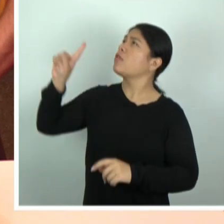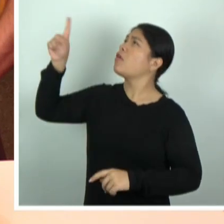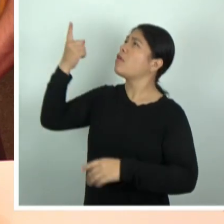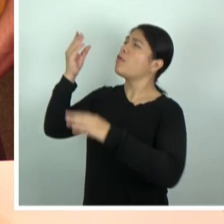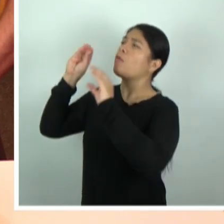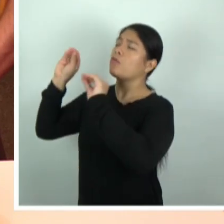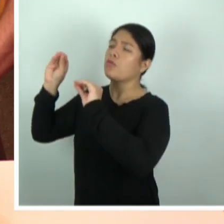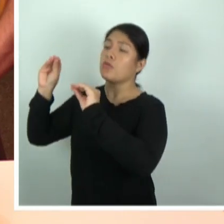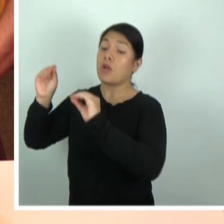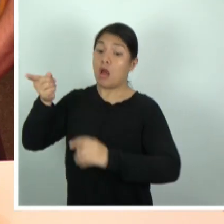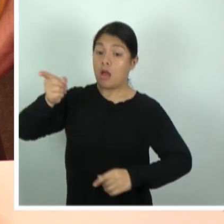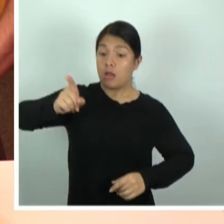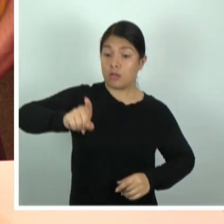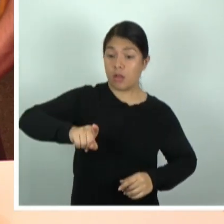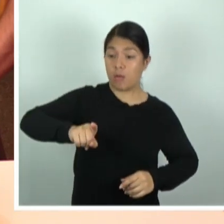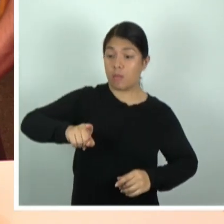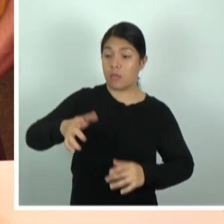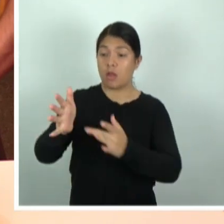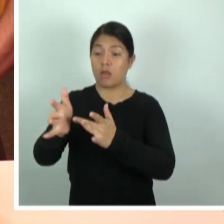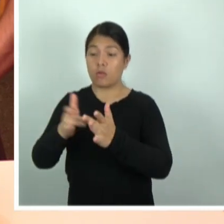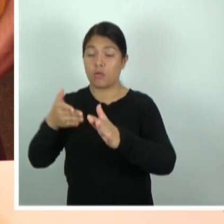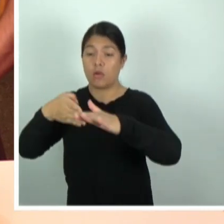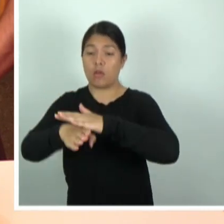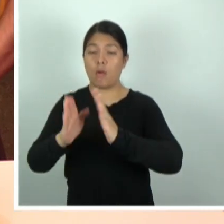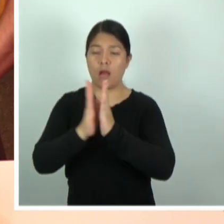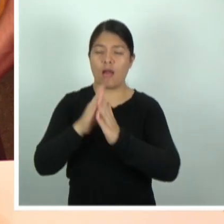la santificación a través de Jesucristo.